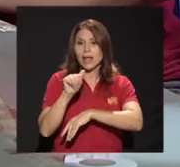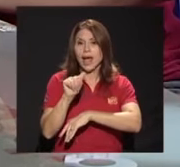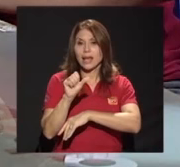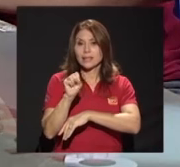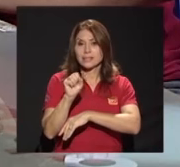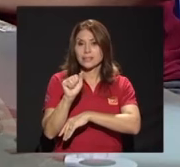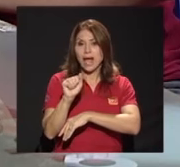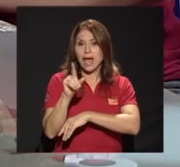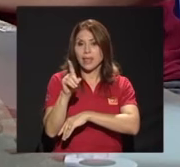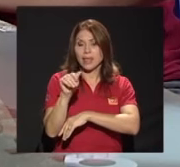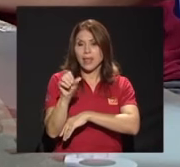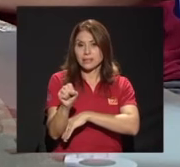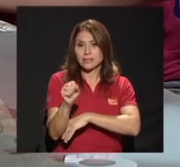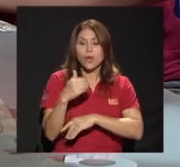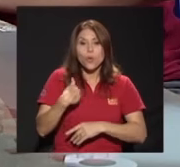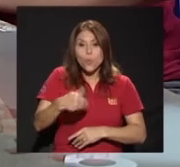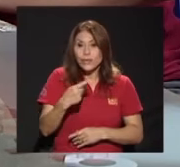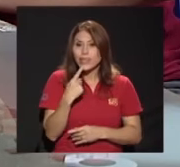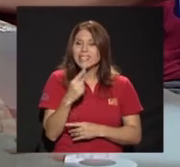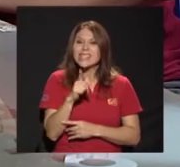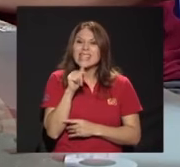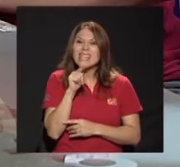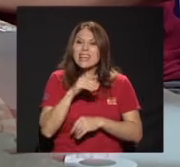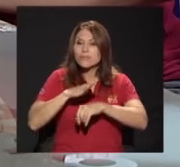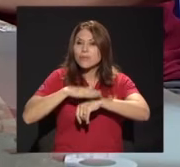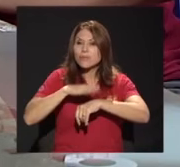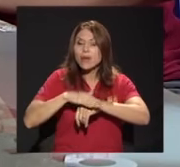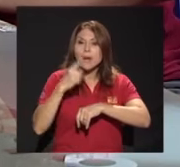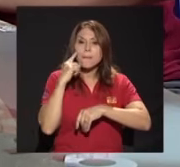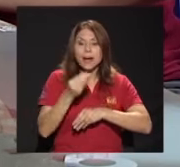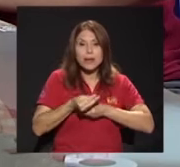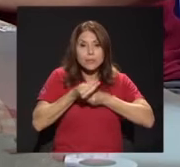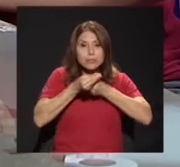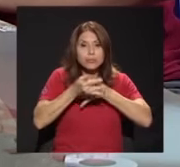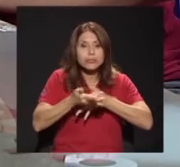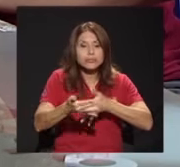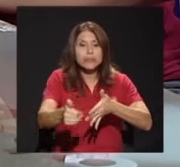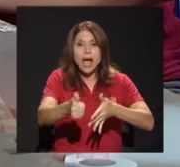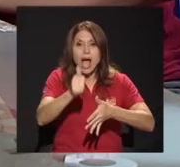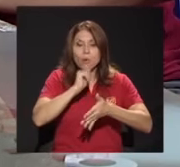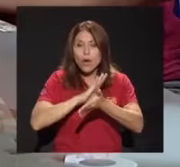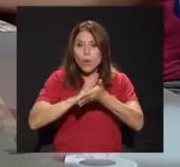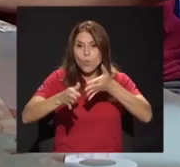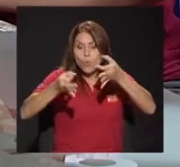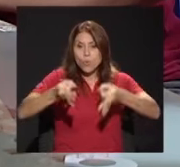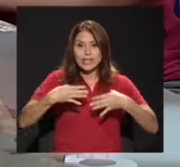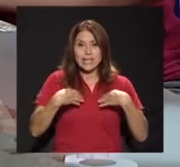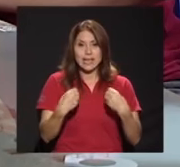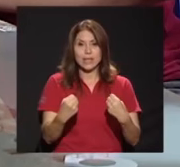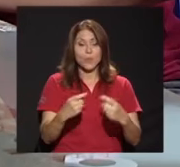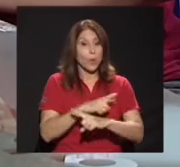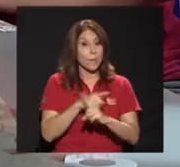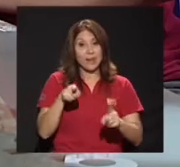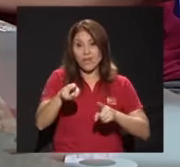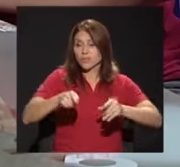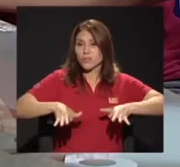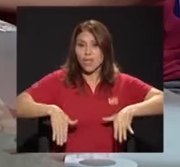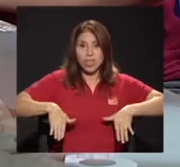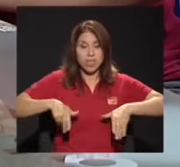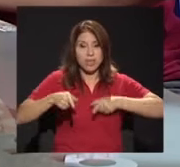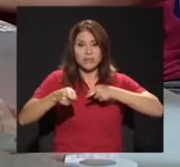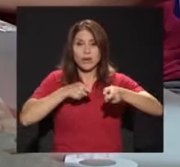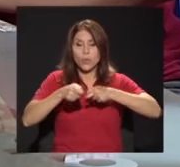los autorizados para prestar el servicio público de agua potable y saneamiento, ¿verdad? Sin embargo, no regula el tema de los